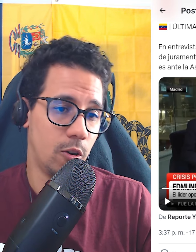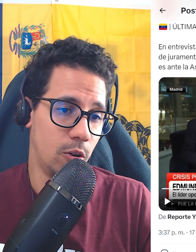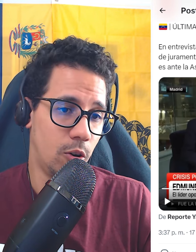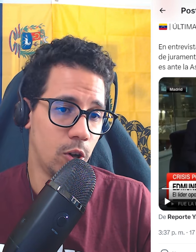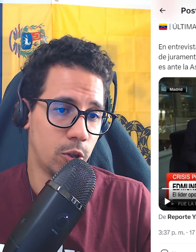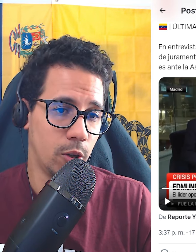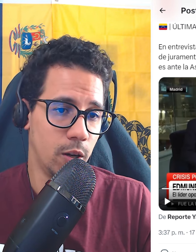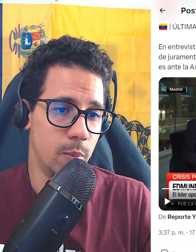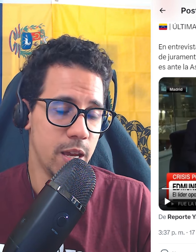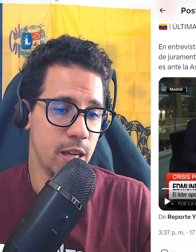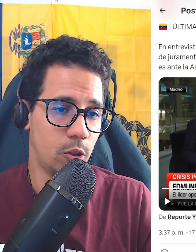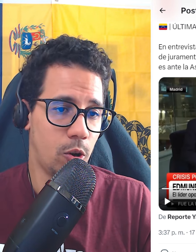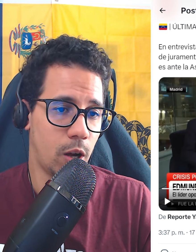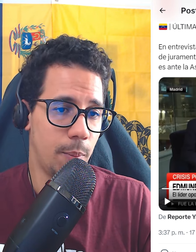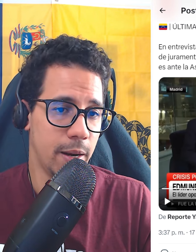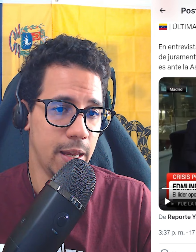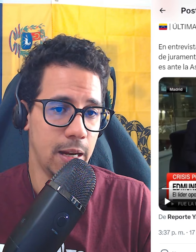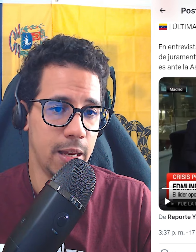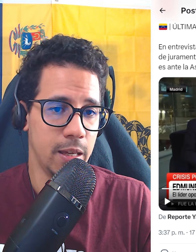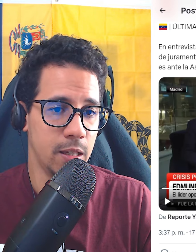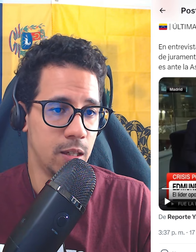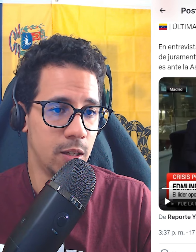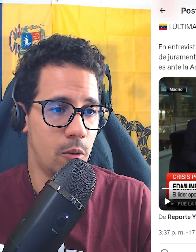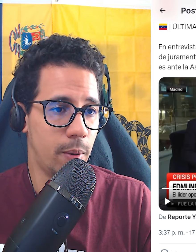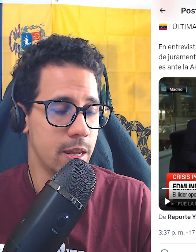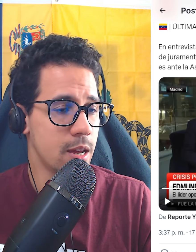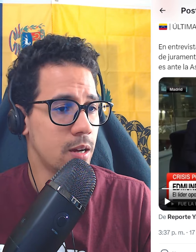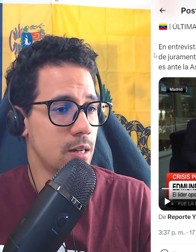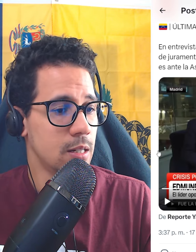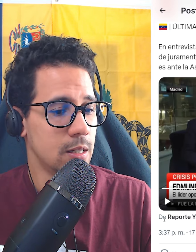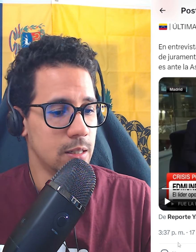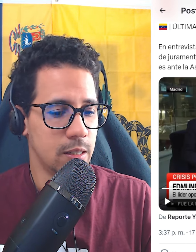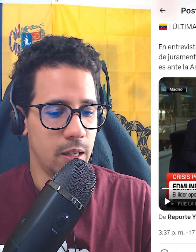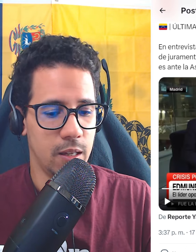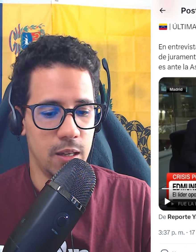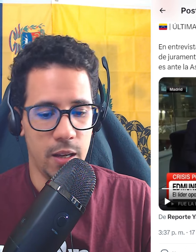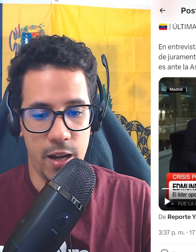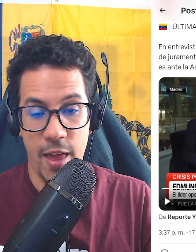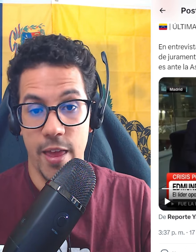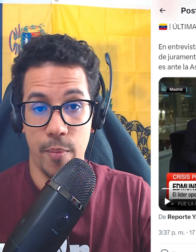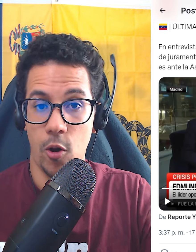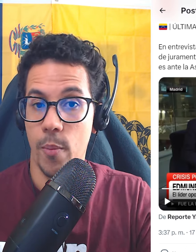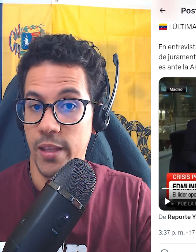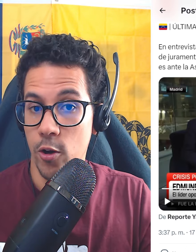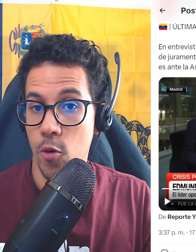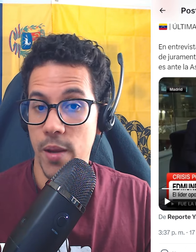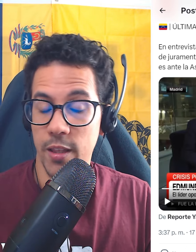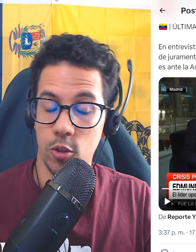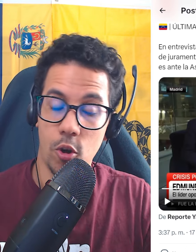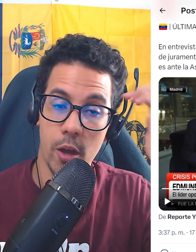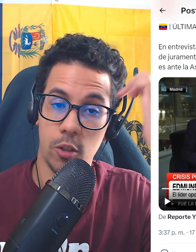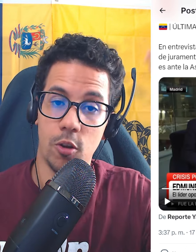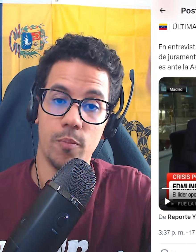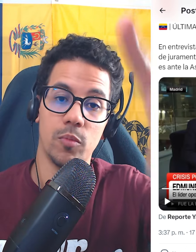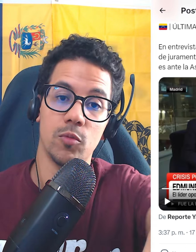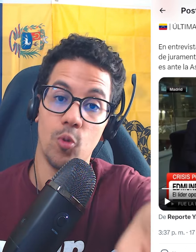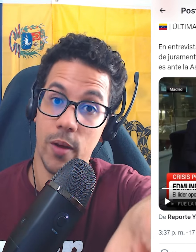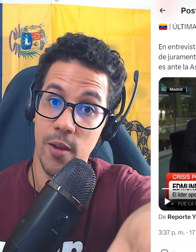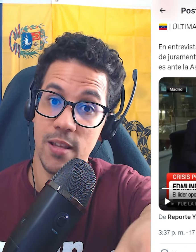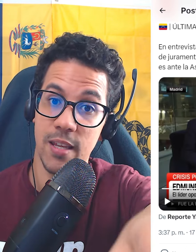opositores, los otros, el Brito, Capriles y compañía? Y nada, déjenme en los comentarios qué opinan de todo